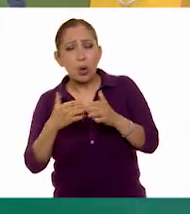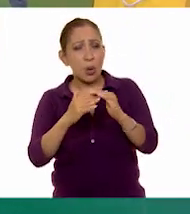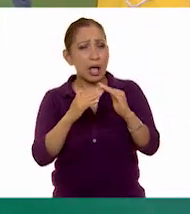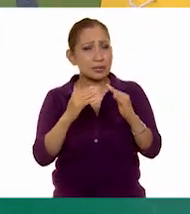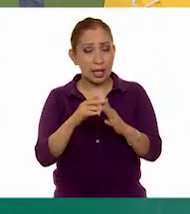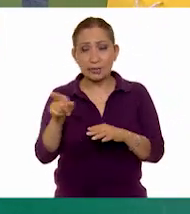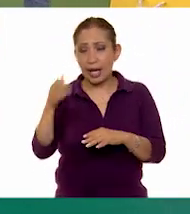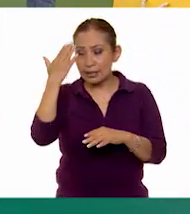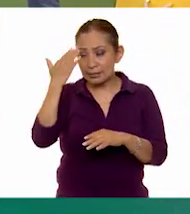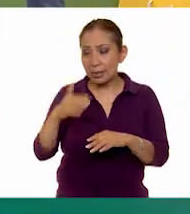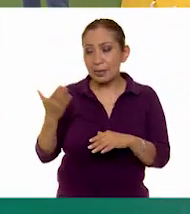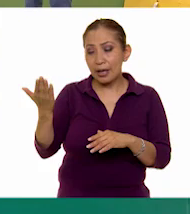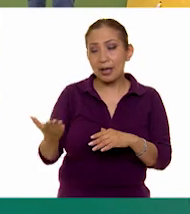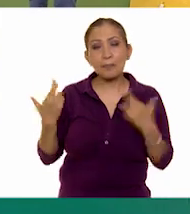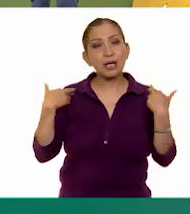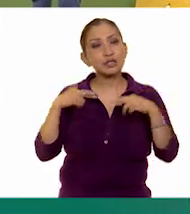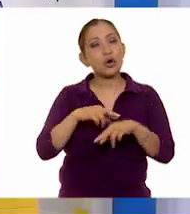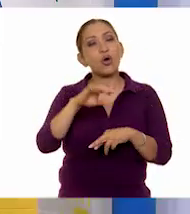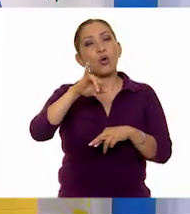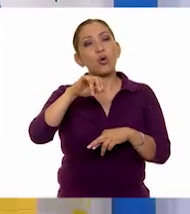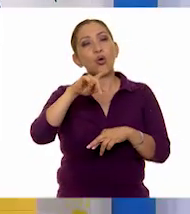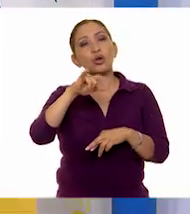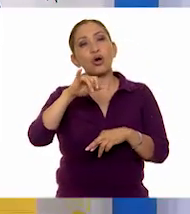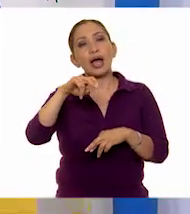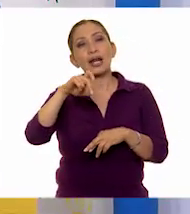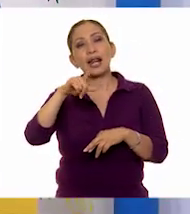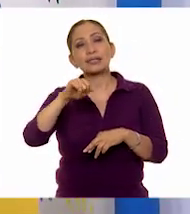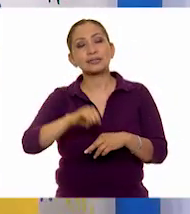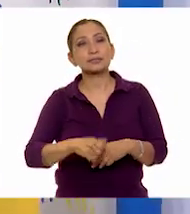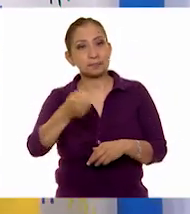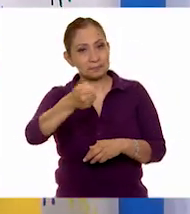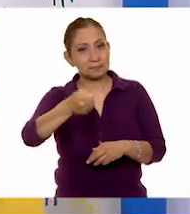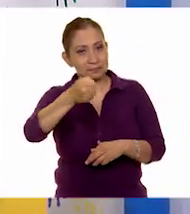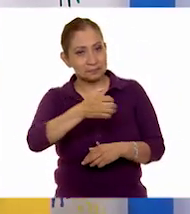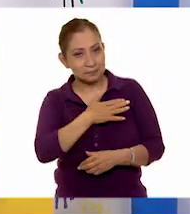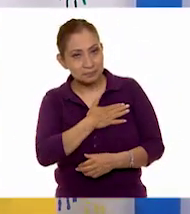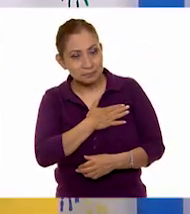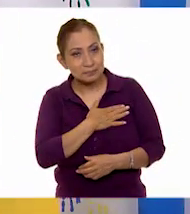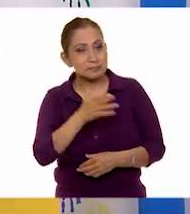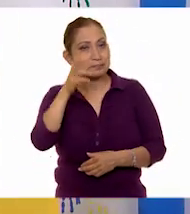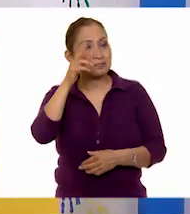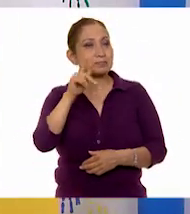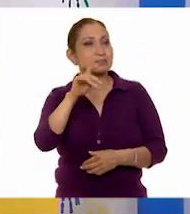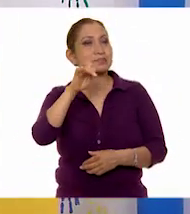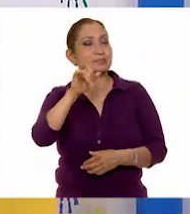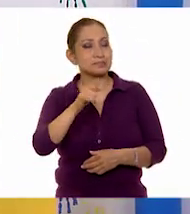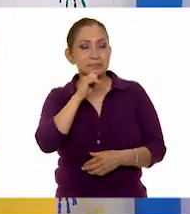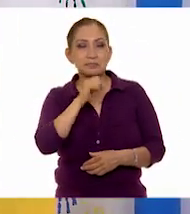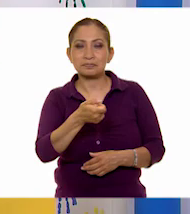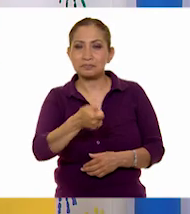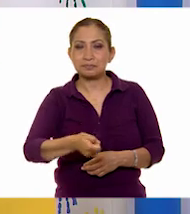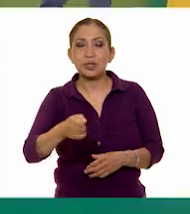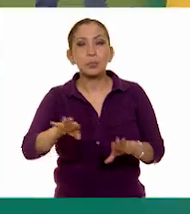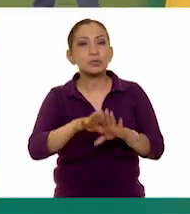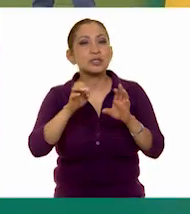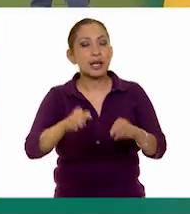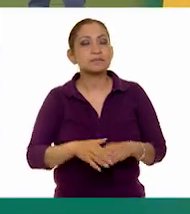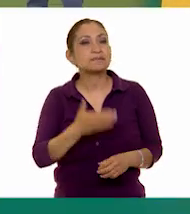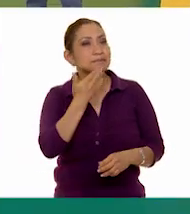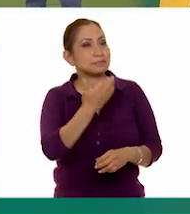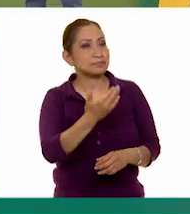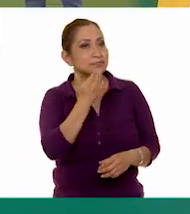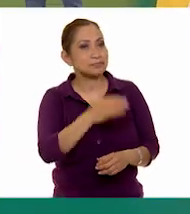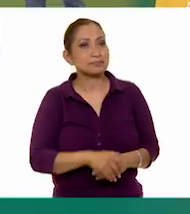ya lo conocen, es el maestro Julio Canales. Hola, maestro Julio, te saludo con el corazón. Hola, Pepe, también te saludo con el corazón. ¿Cómo estás? Muy